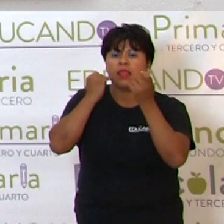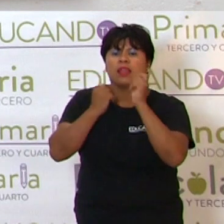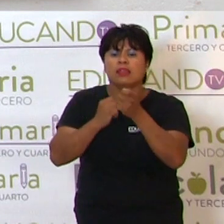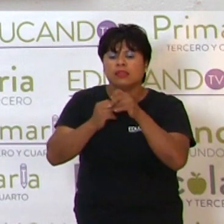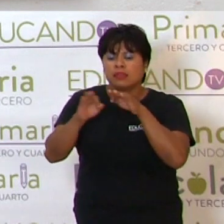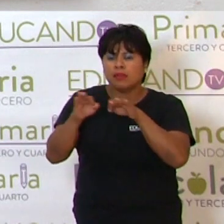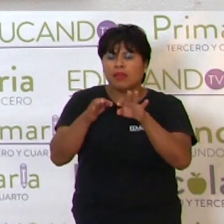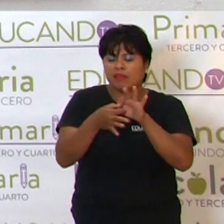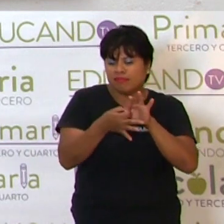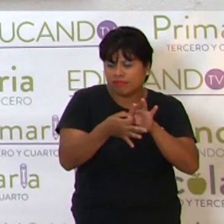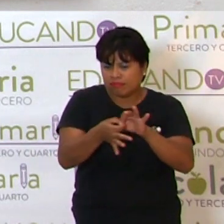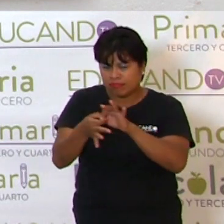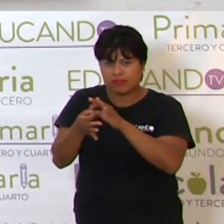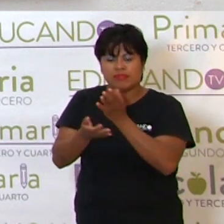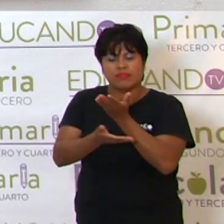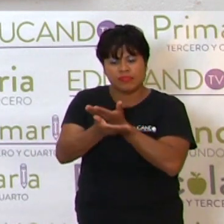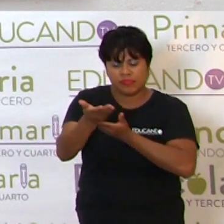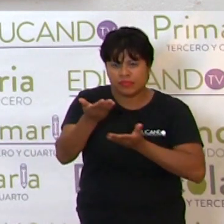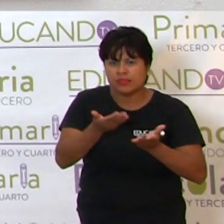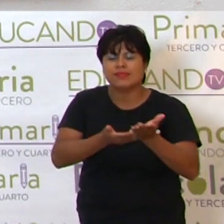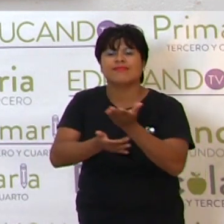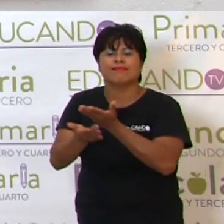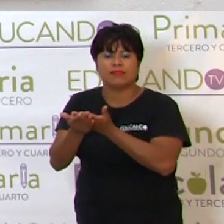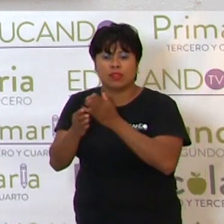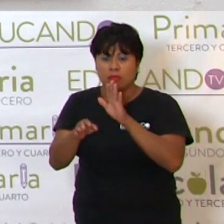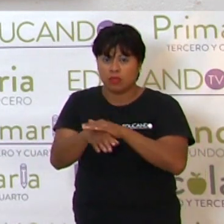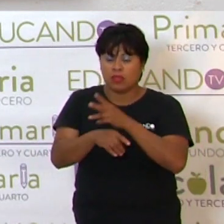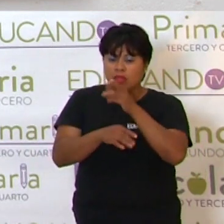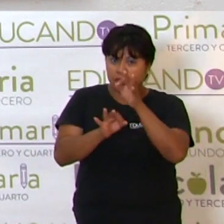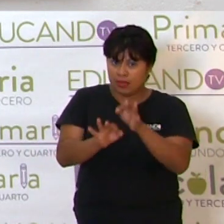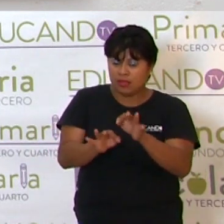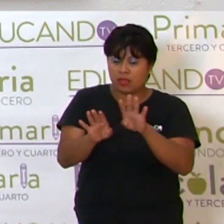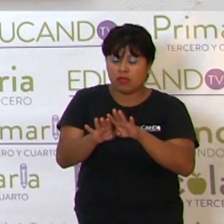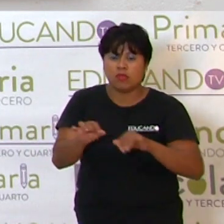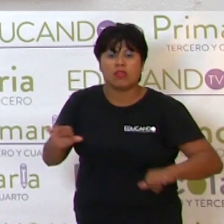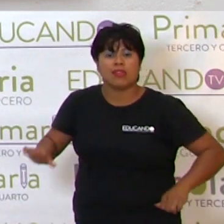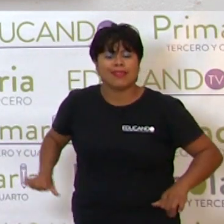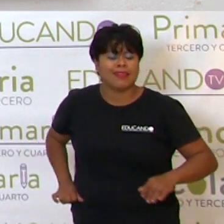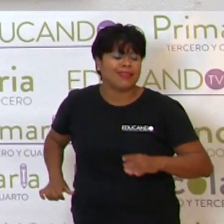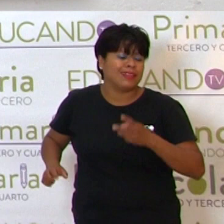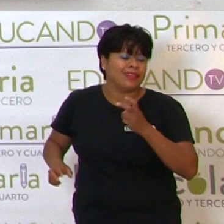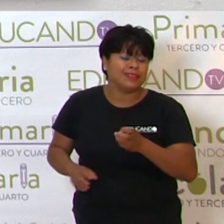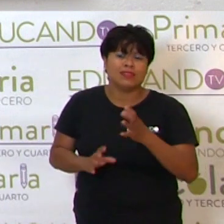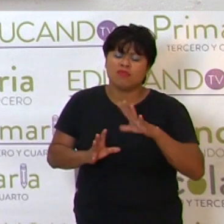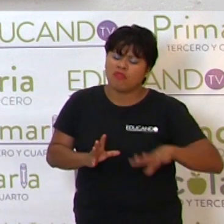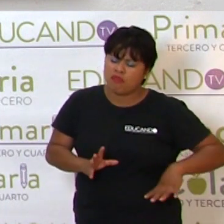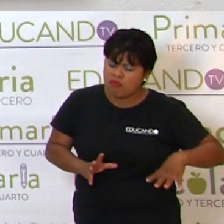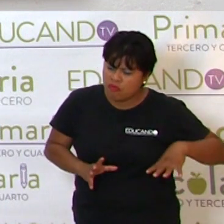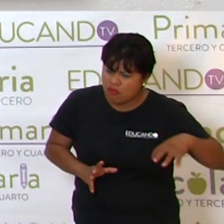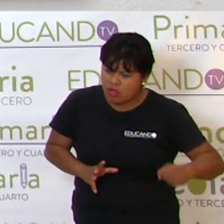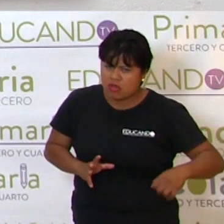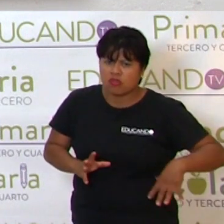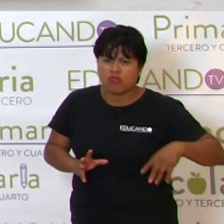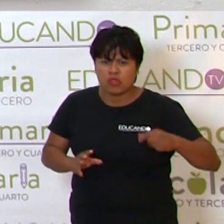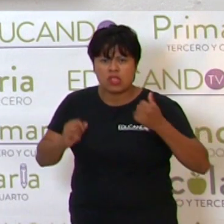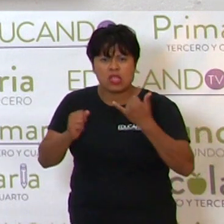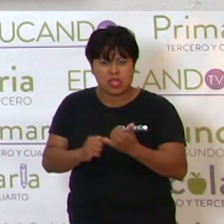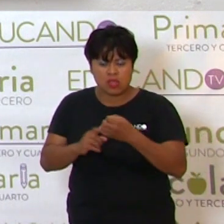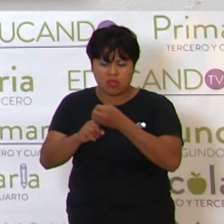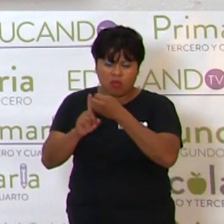trabajo colaborativo, porque en realidad una obra de teatro requiere mucho esfuerzo y mucha